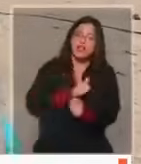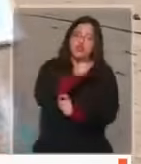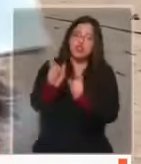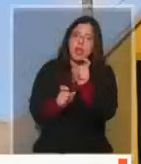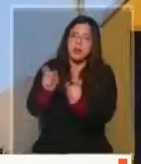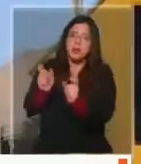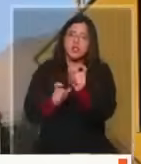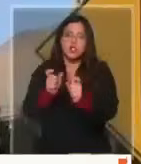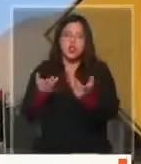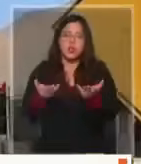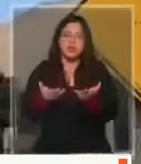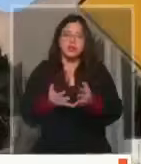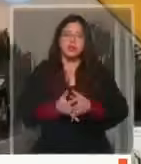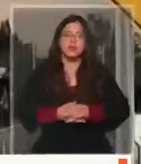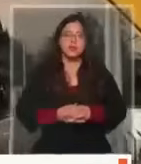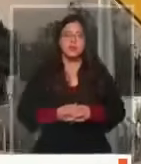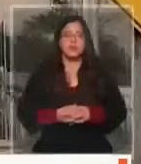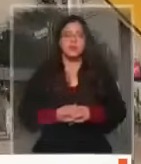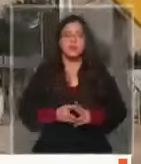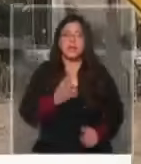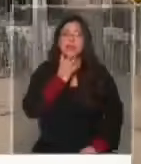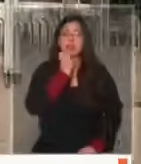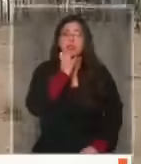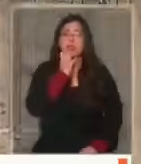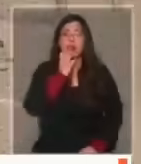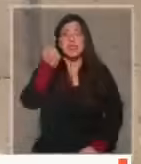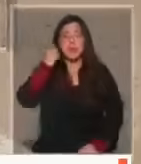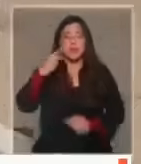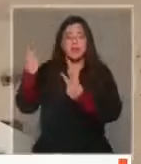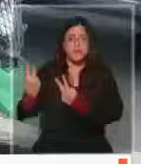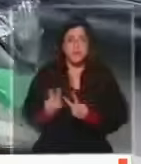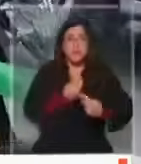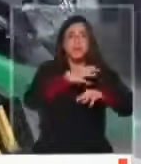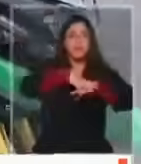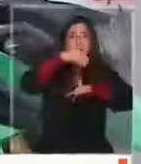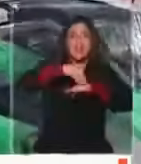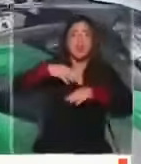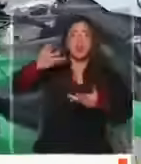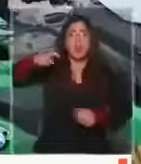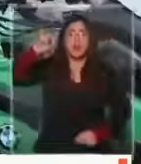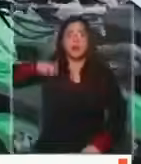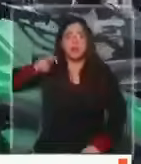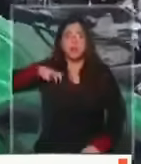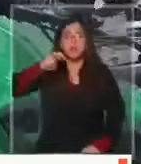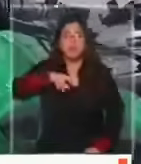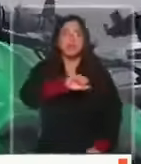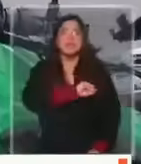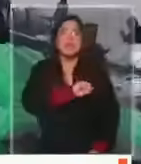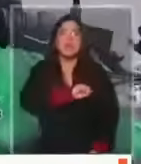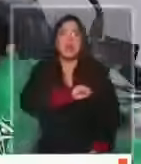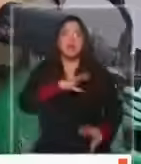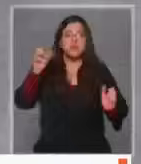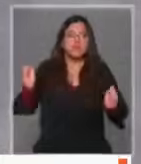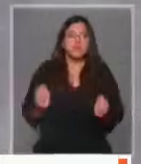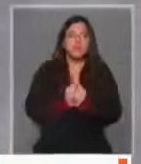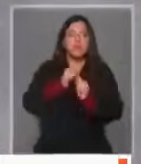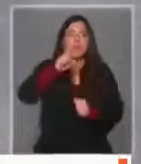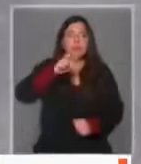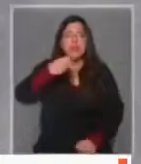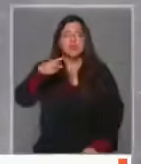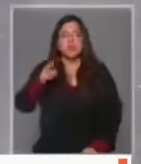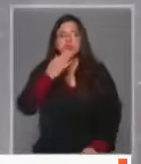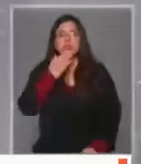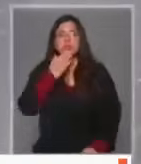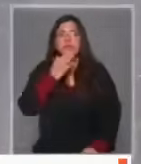pueblo. Es de Antofagasta, pero viajó a Arica para iniciar su propio periplo a Santiago. Lo hace acompañado de su padre y su